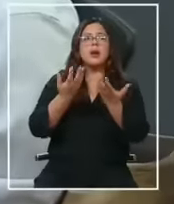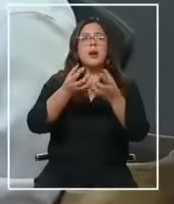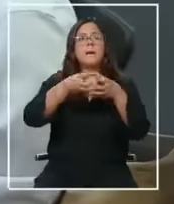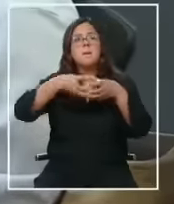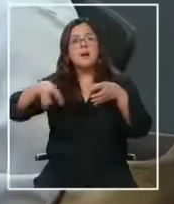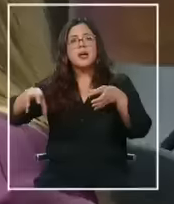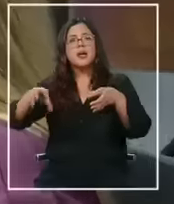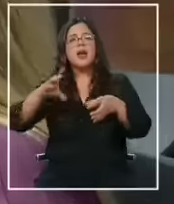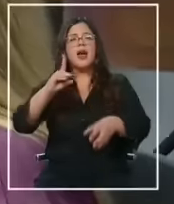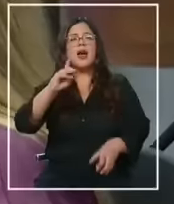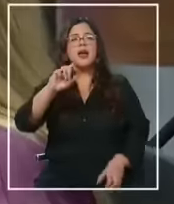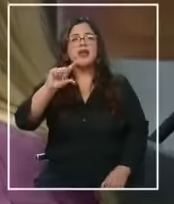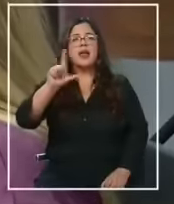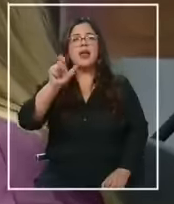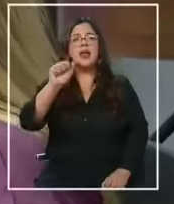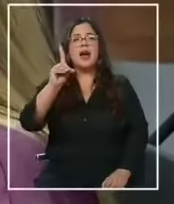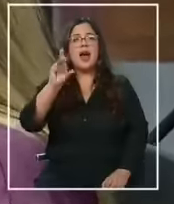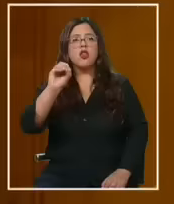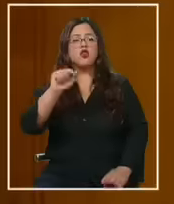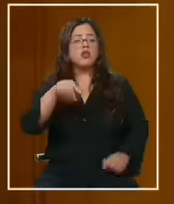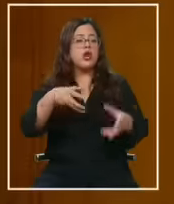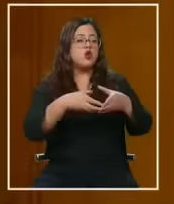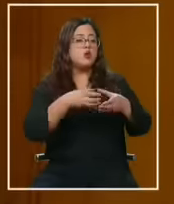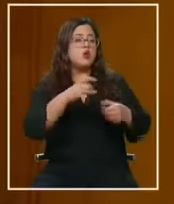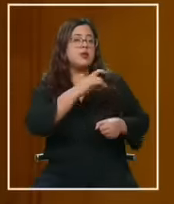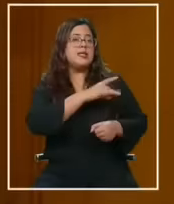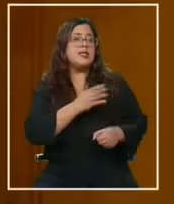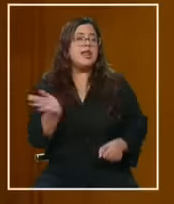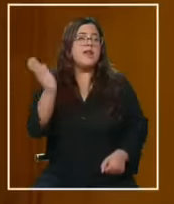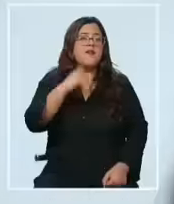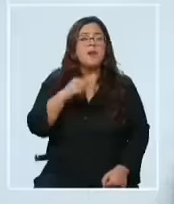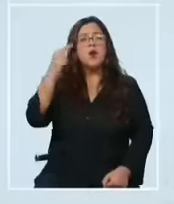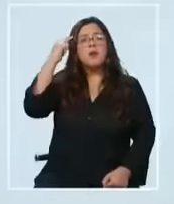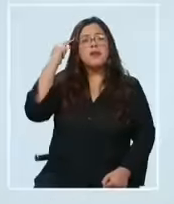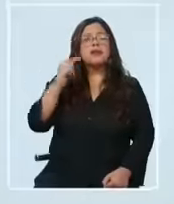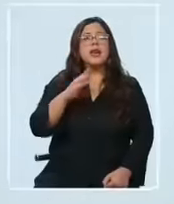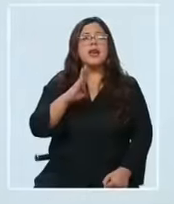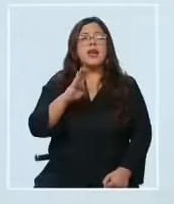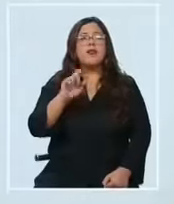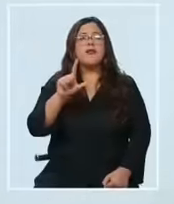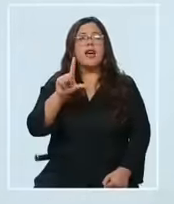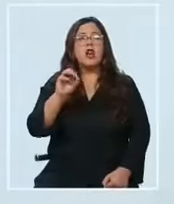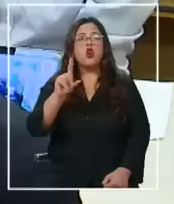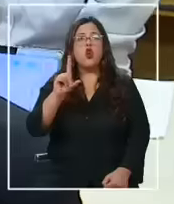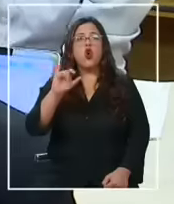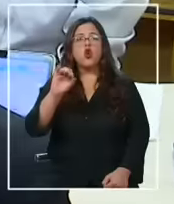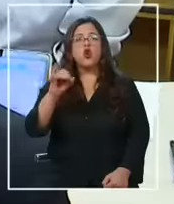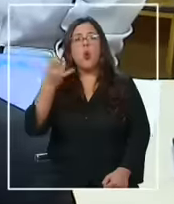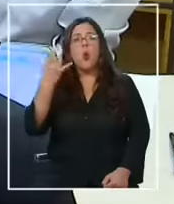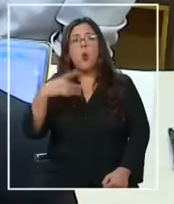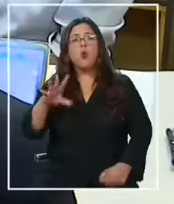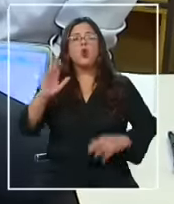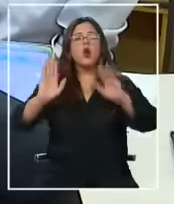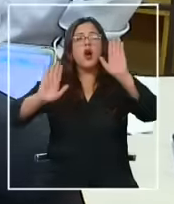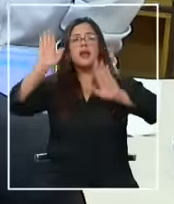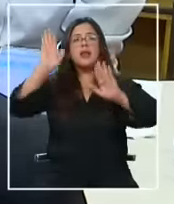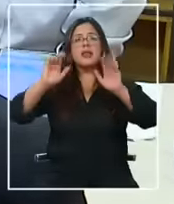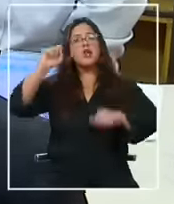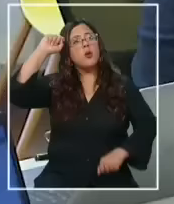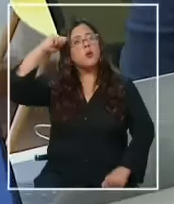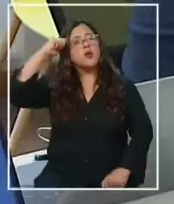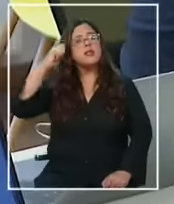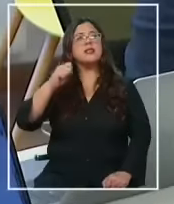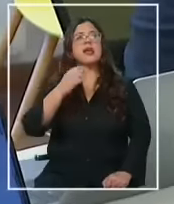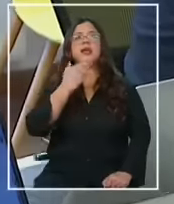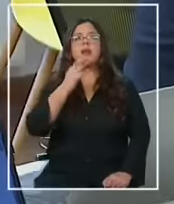competencia a Rodrigo Delgado. Chile Vamos también definió que Jaime Belolio sea el candidato único en Providencia y que Isabel Pla sea